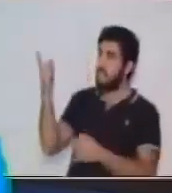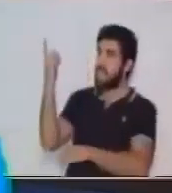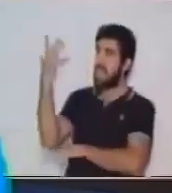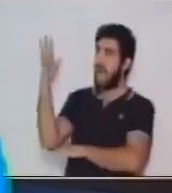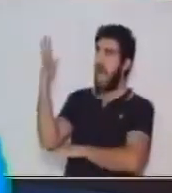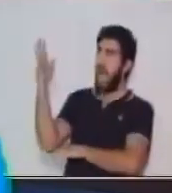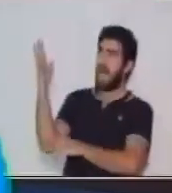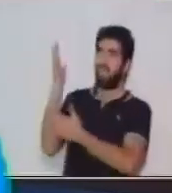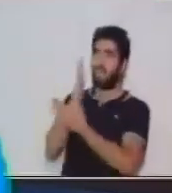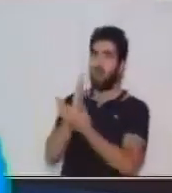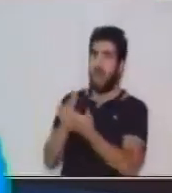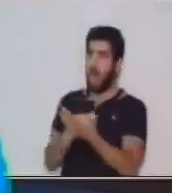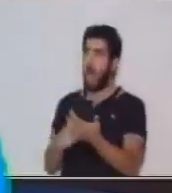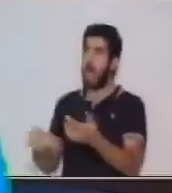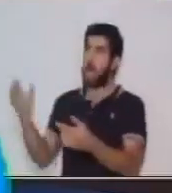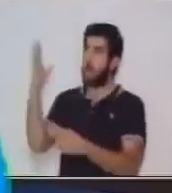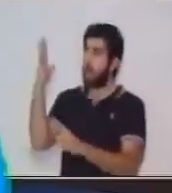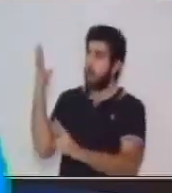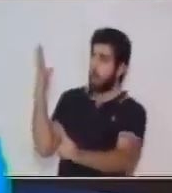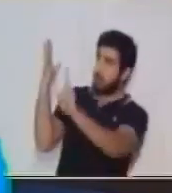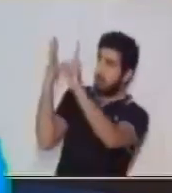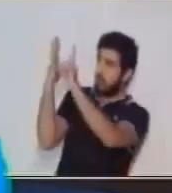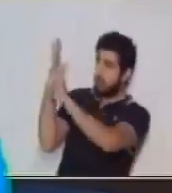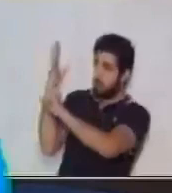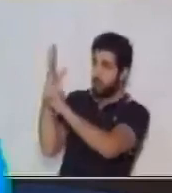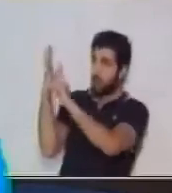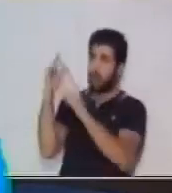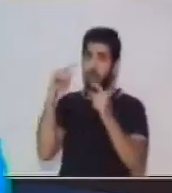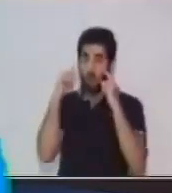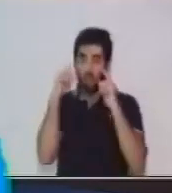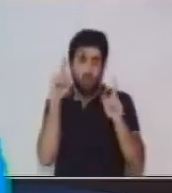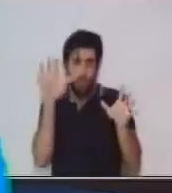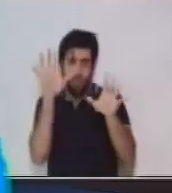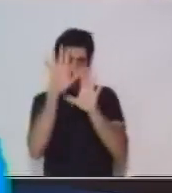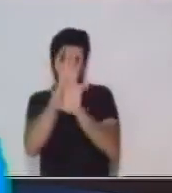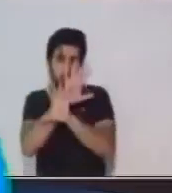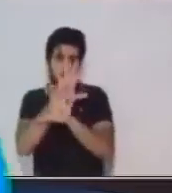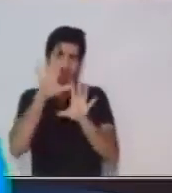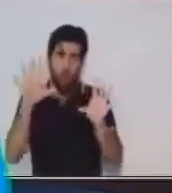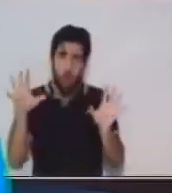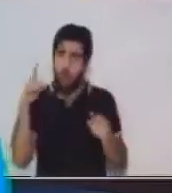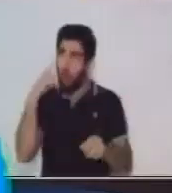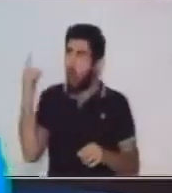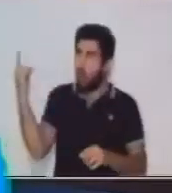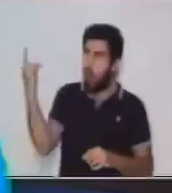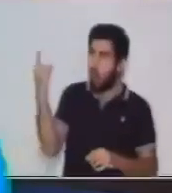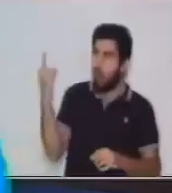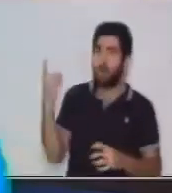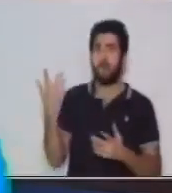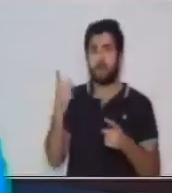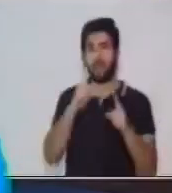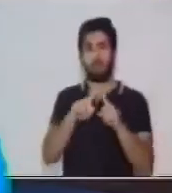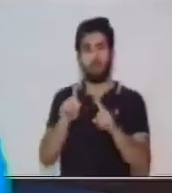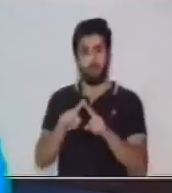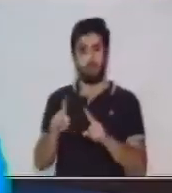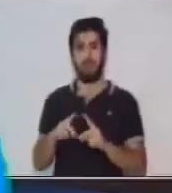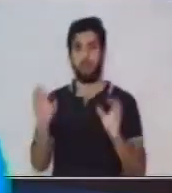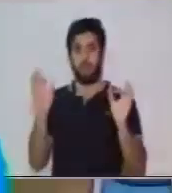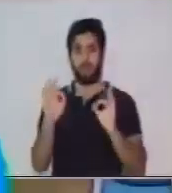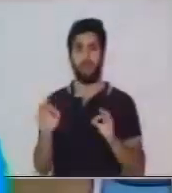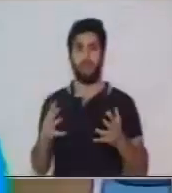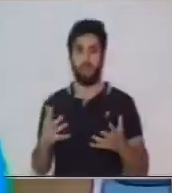cerezos a alguien que estaba metido y solo su sombra se daba a conocer y salía solo los